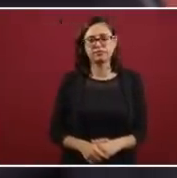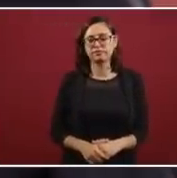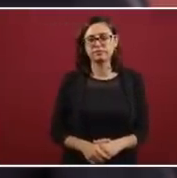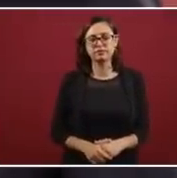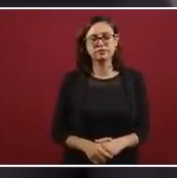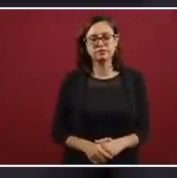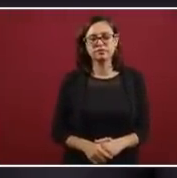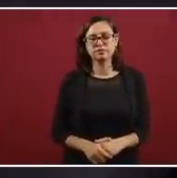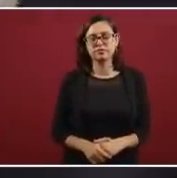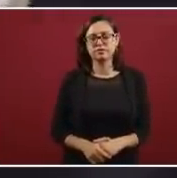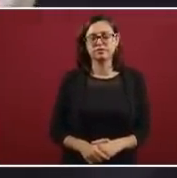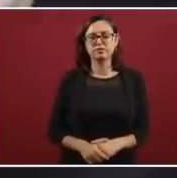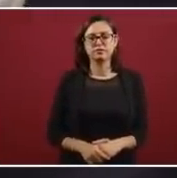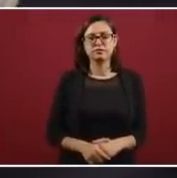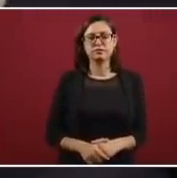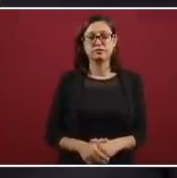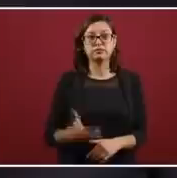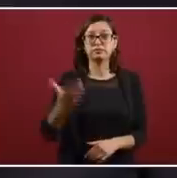cuando se pidió